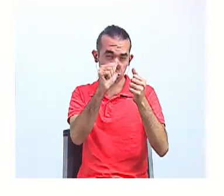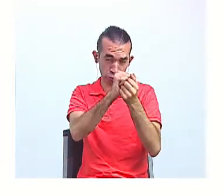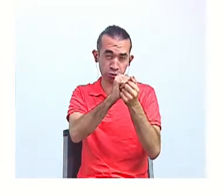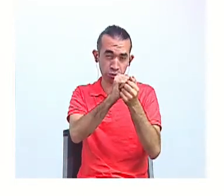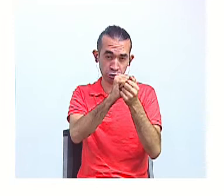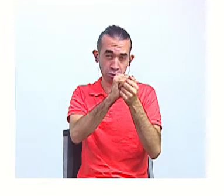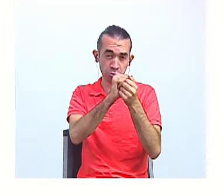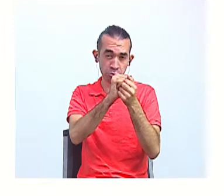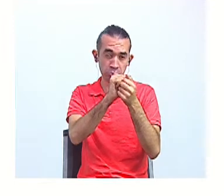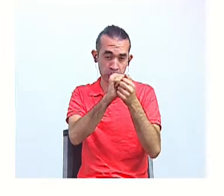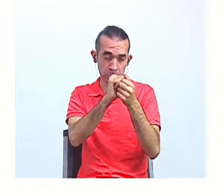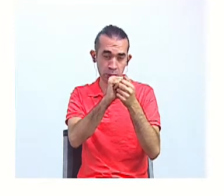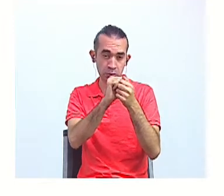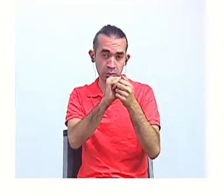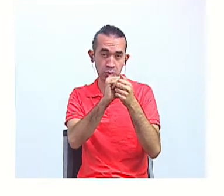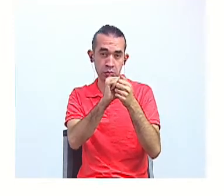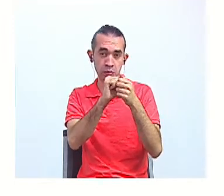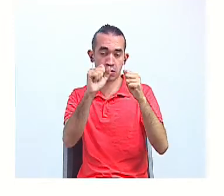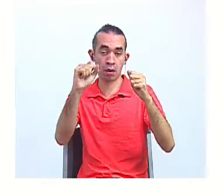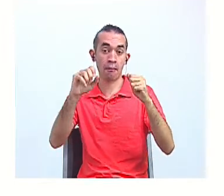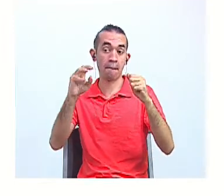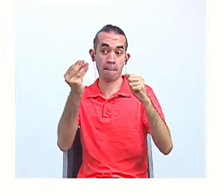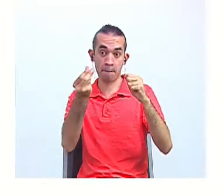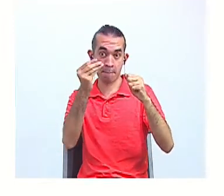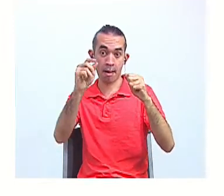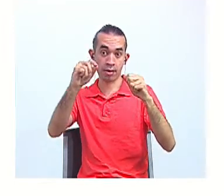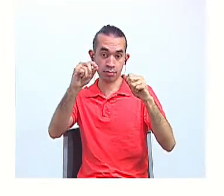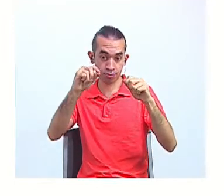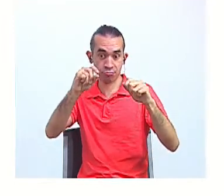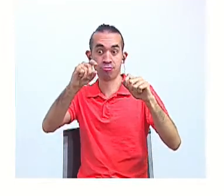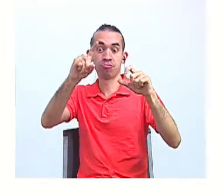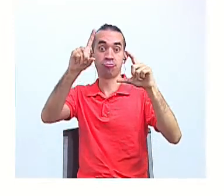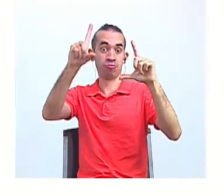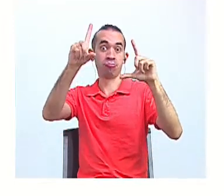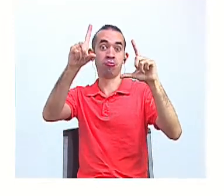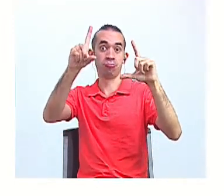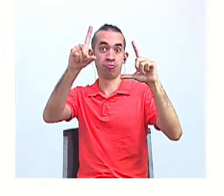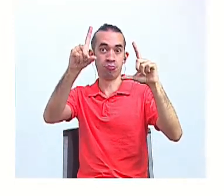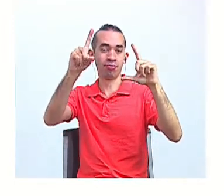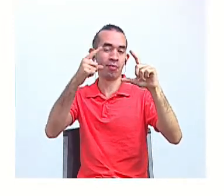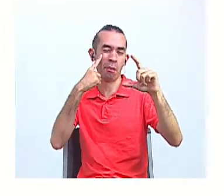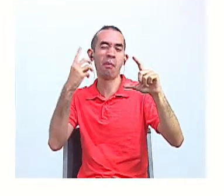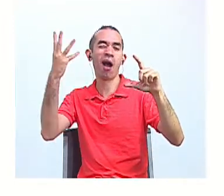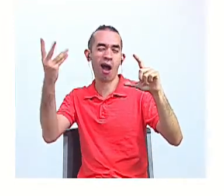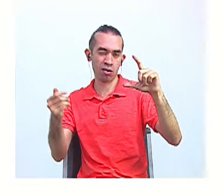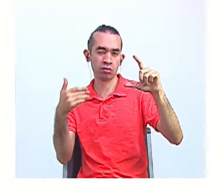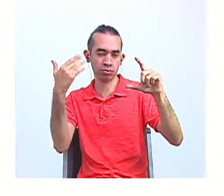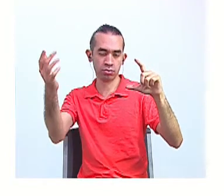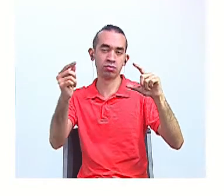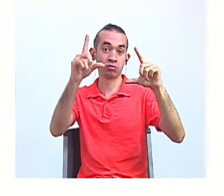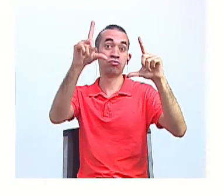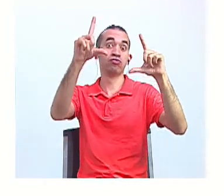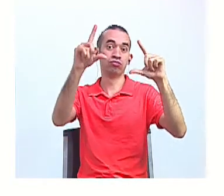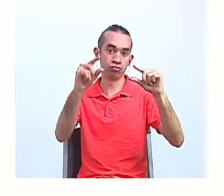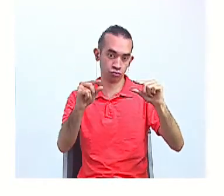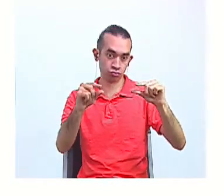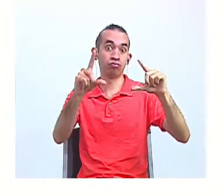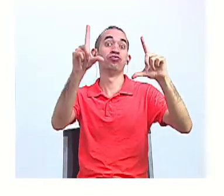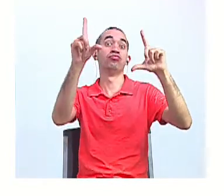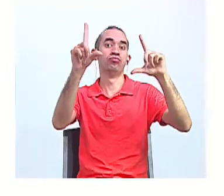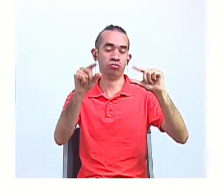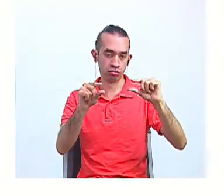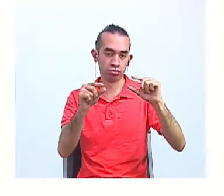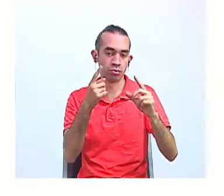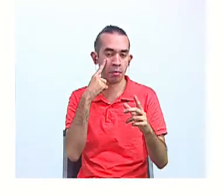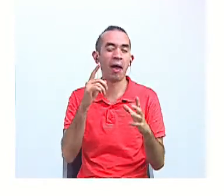directamente proporcional a la masa. Y esto lo vamos a ver ahora con los cálculos. ¿Cómo lo podemos comprender mejor? Bueno,